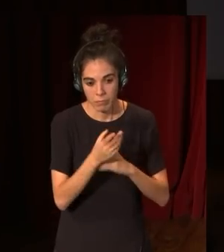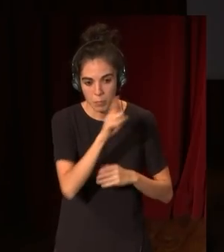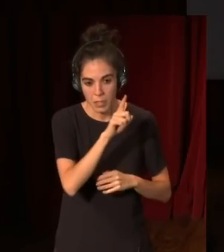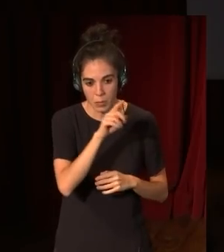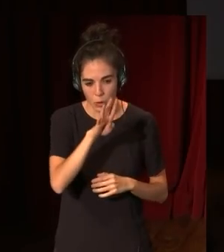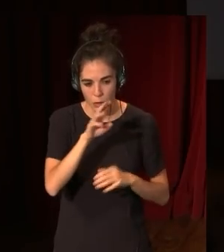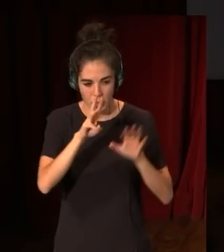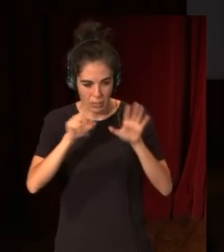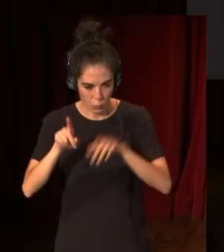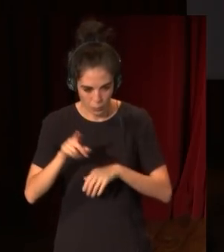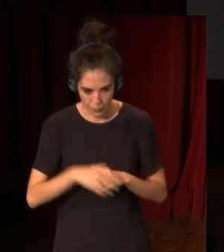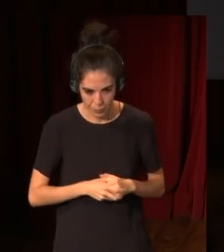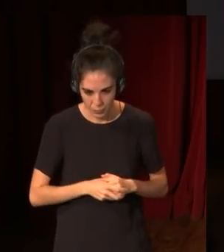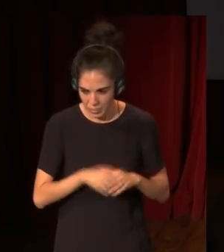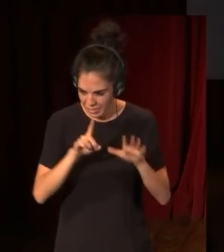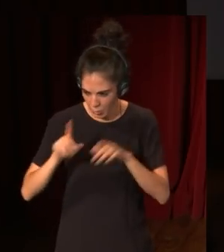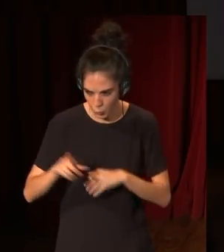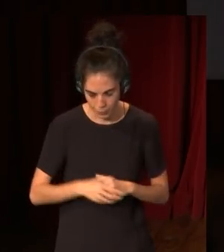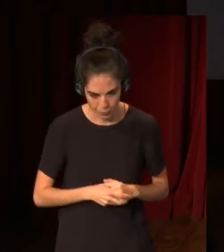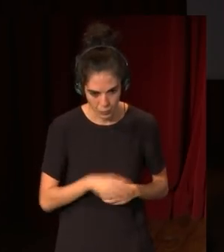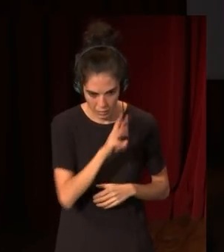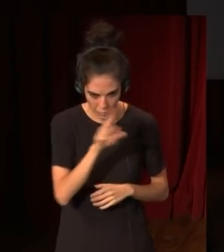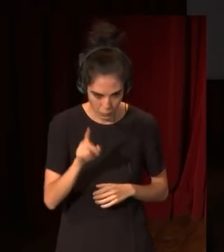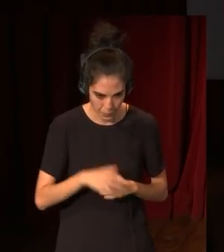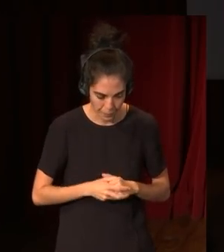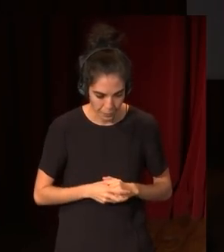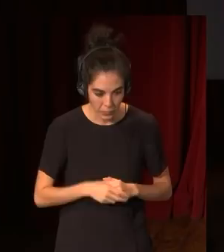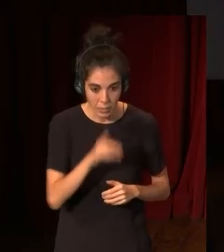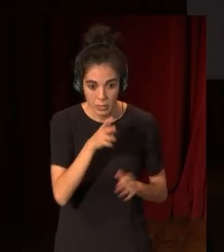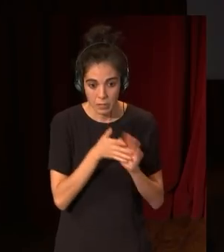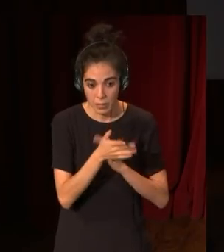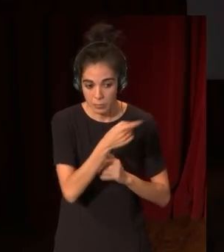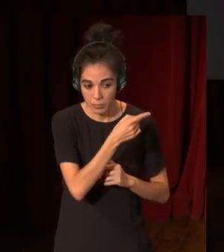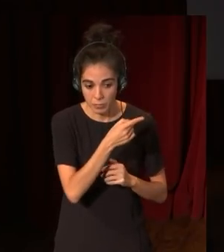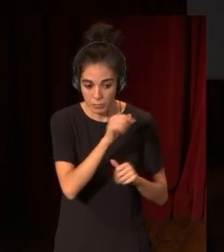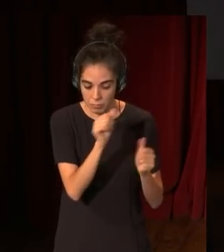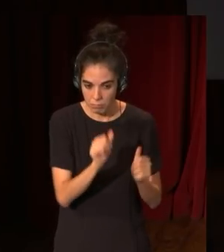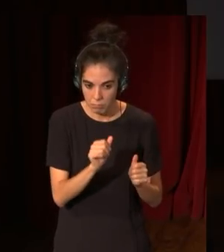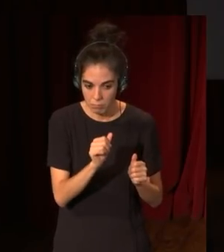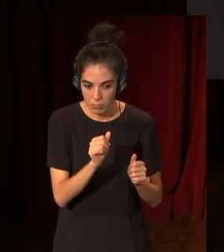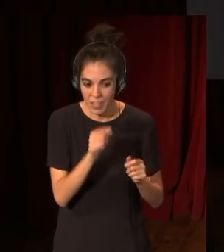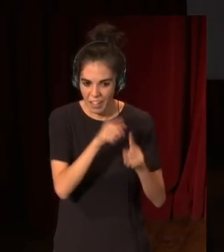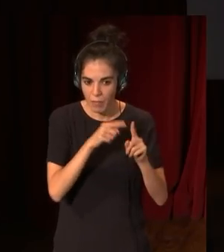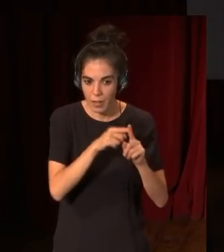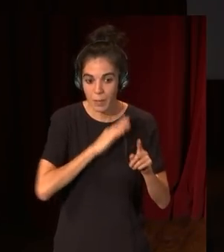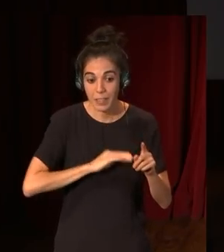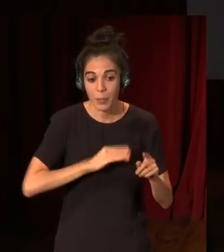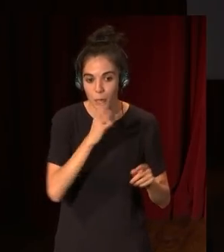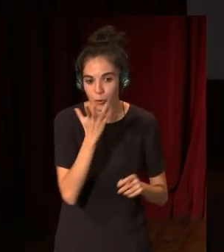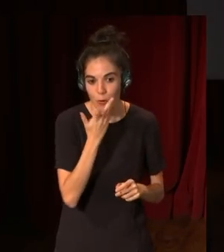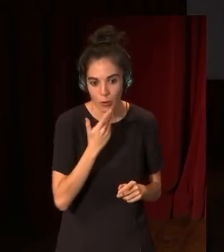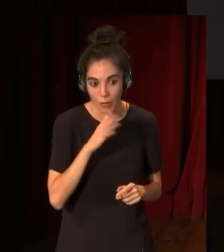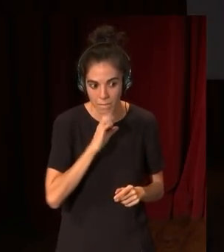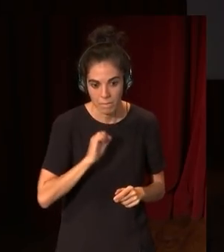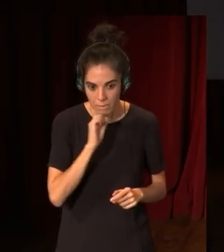30 años después tres décadas después seguía siendo un modelo una una referencia precisamente por sus buenos colores por